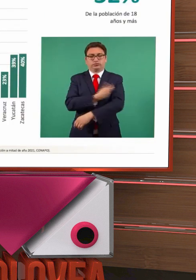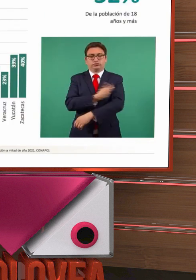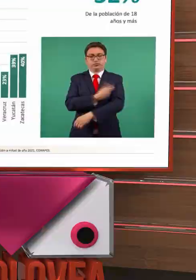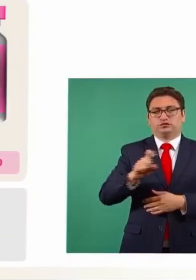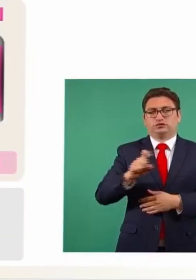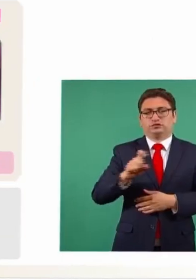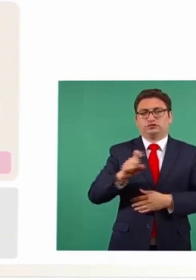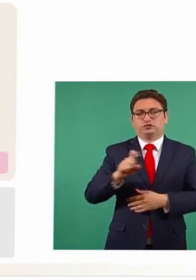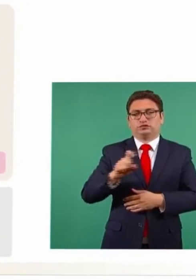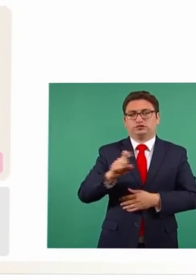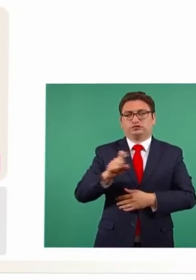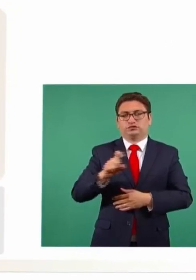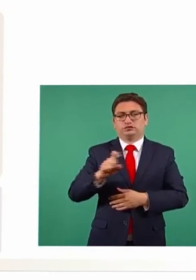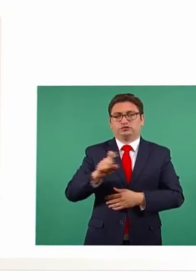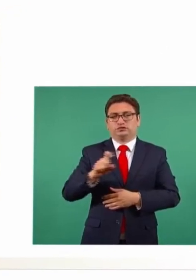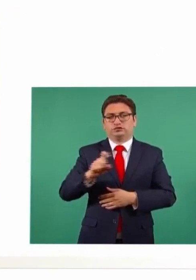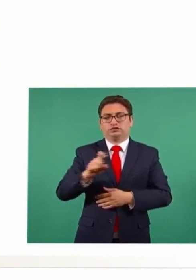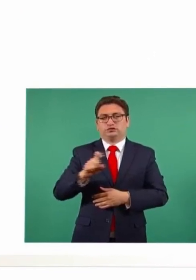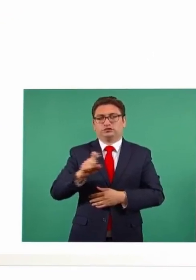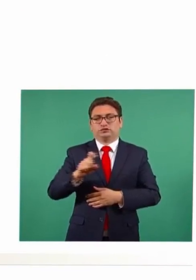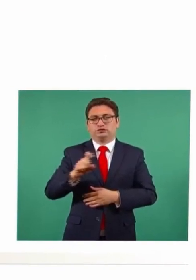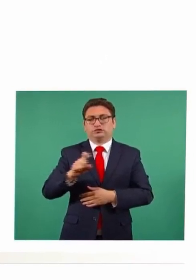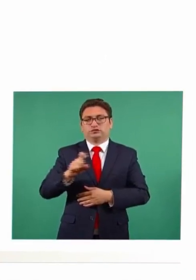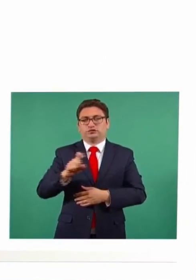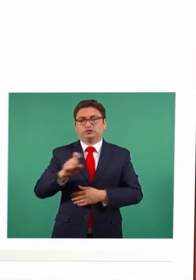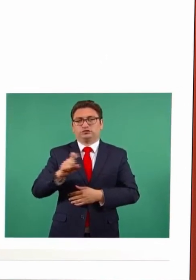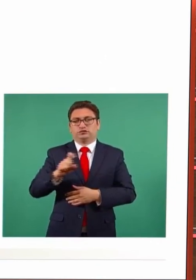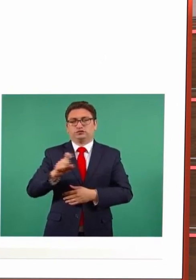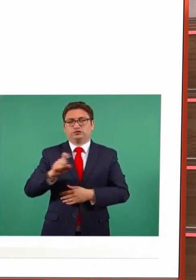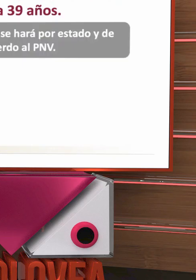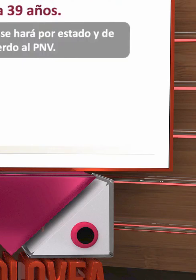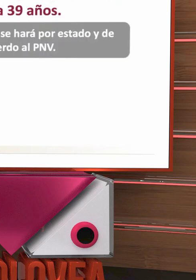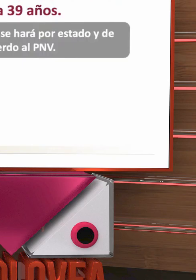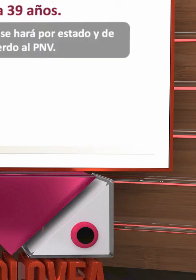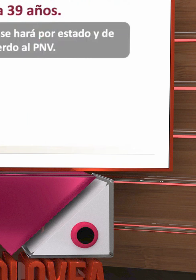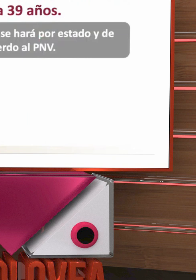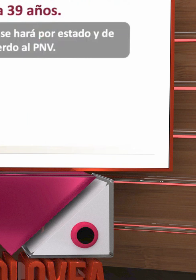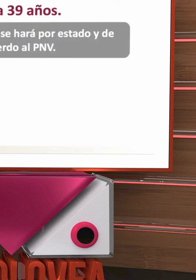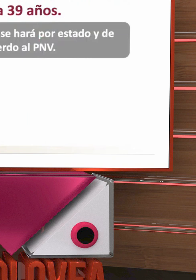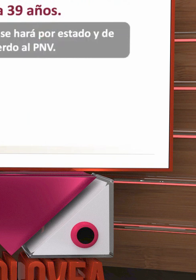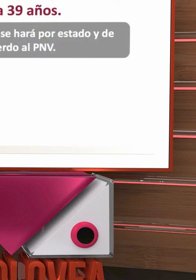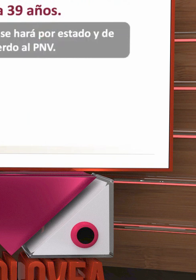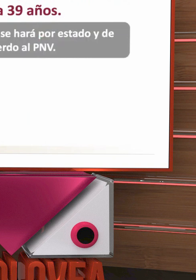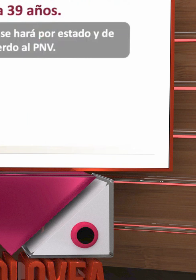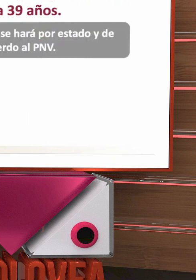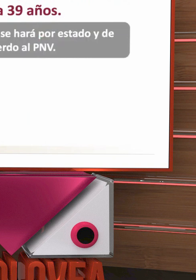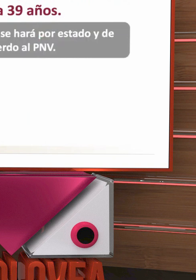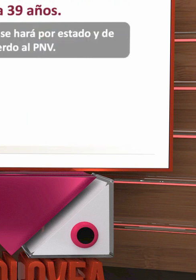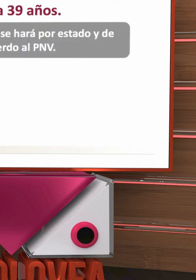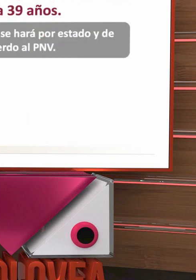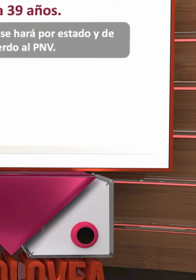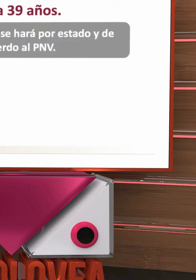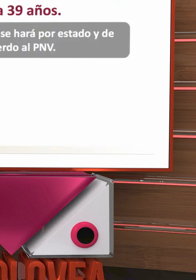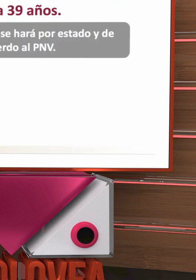18 años. Y hemos recibido más de 50 millones de vacunas contra el COVID-19. Y para todas aquellas personas de 30 a 39